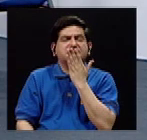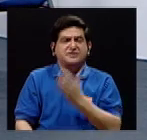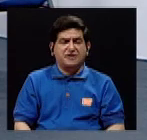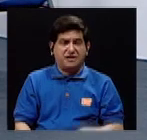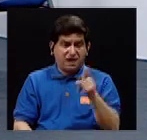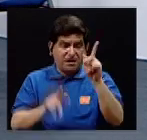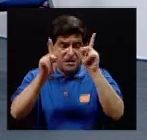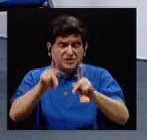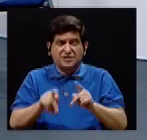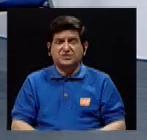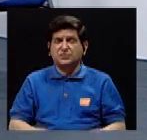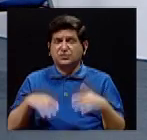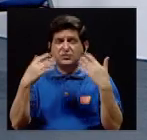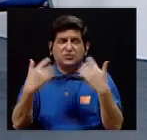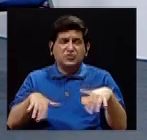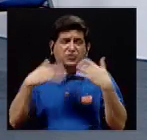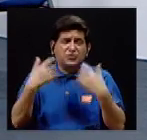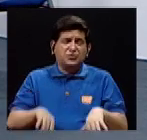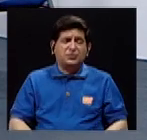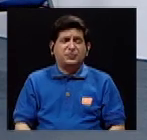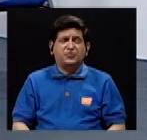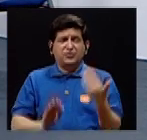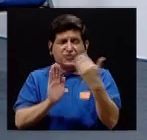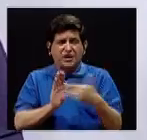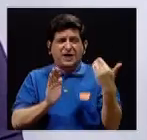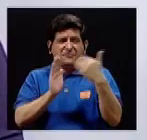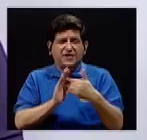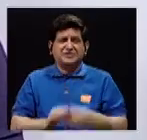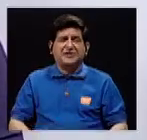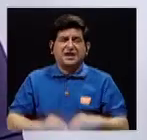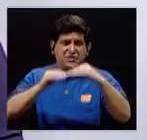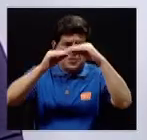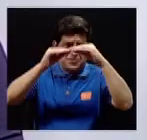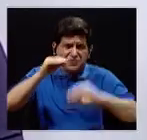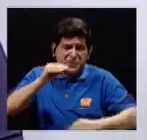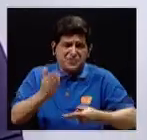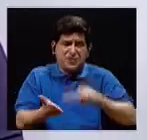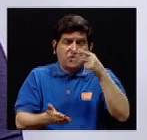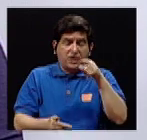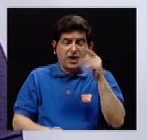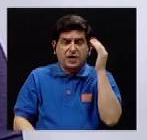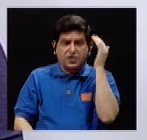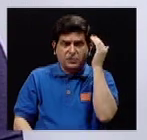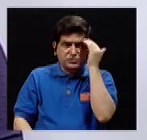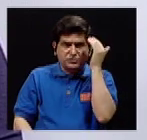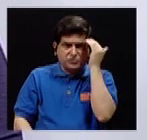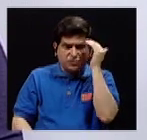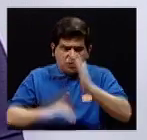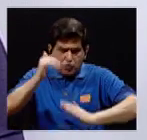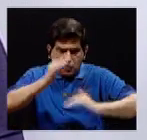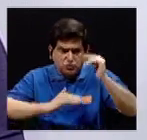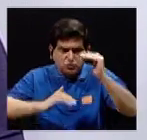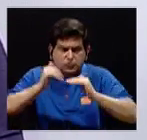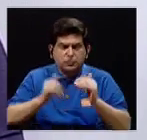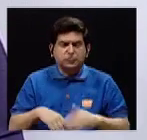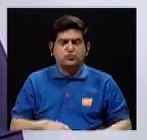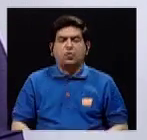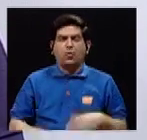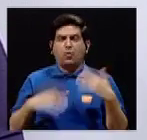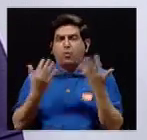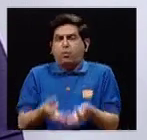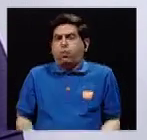indígena porque esta gente ha sufrido de muchísimo menosprecio y ellos tienen una construcción lógica que es